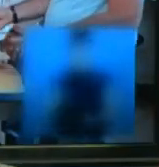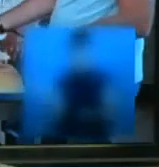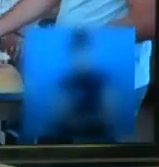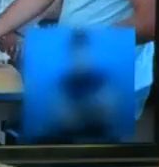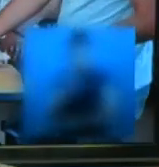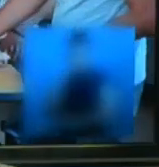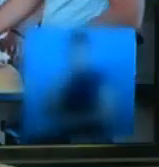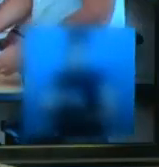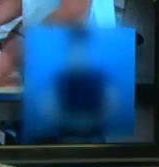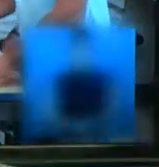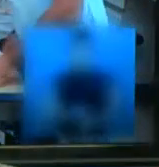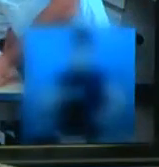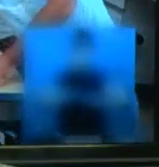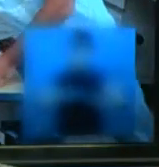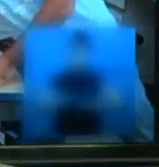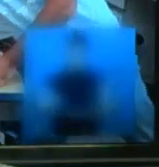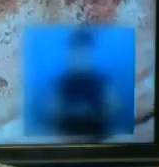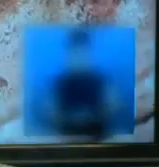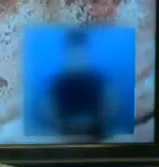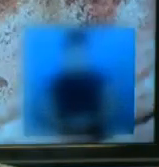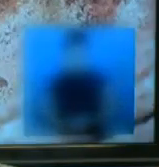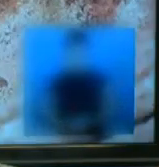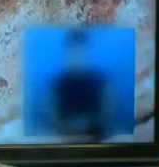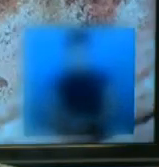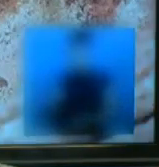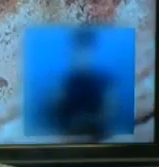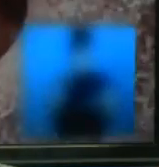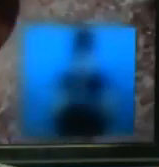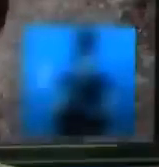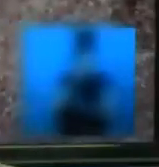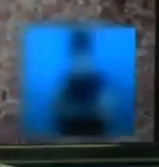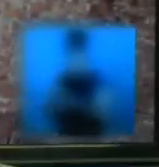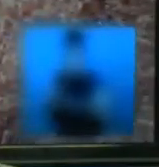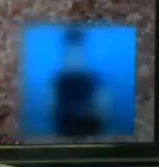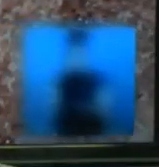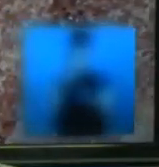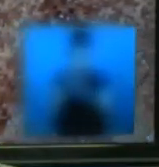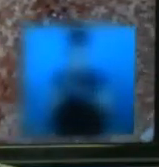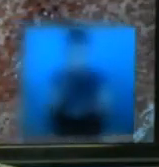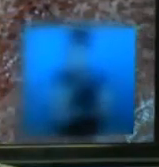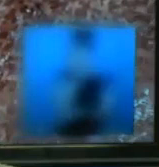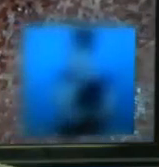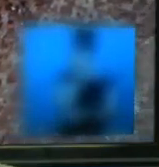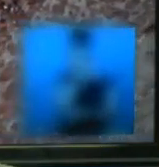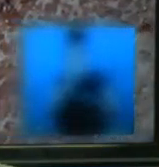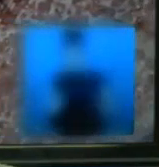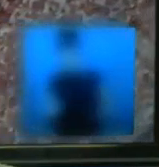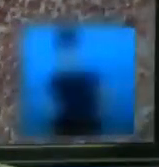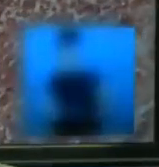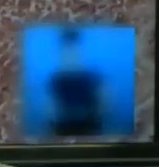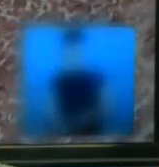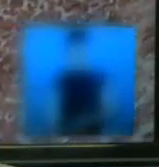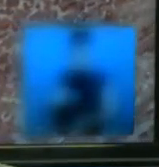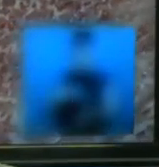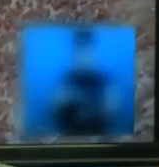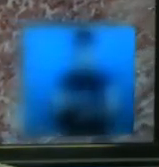reconocido por la Honorable Cámara de Senadores. Lo voy a leer, la De la distinción provincia. de la provincia, sí. Lo voy a leer. La distinción se otorgó